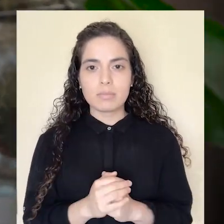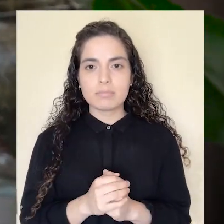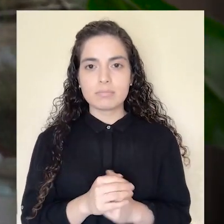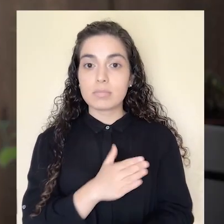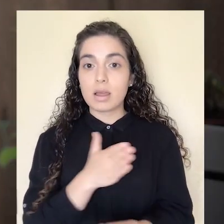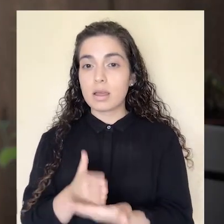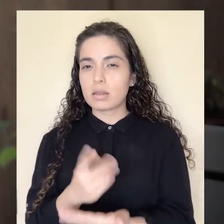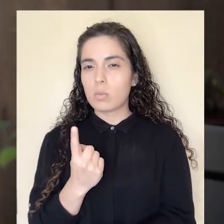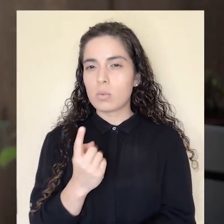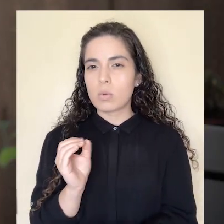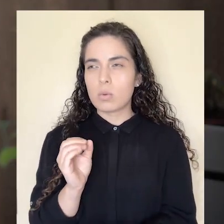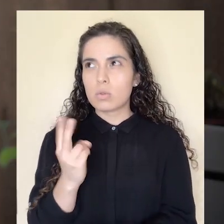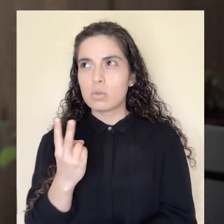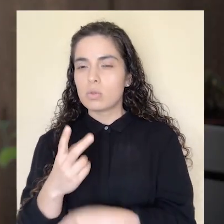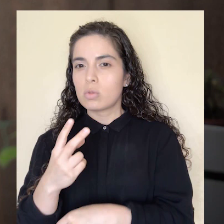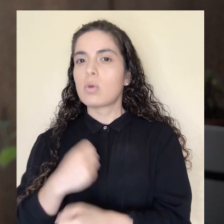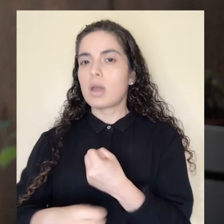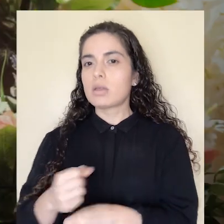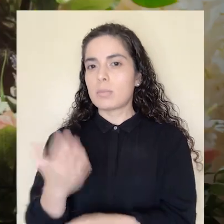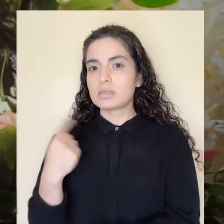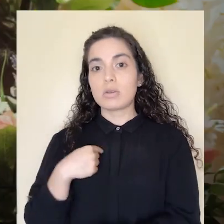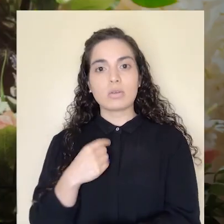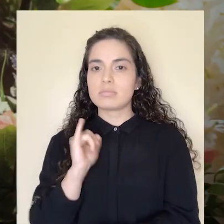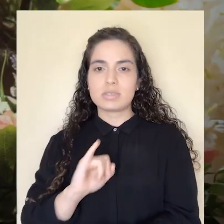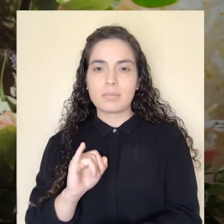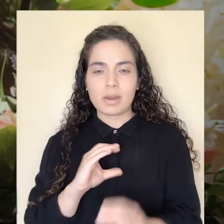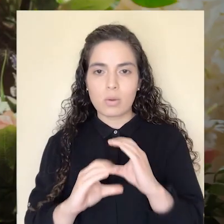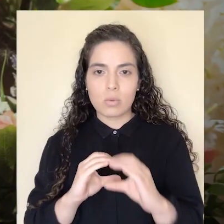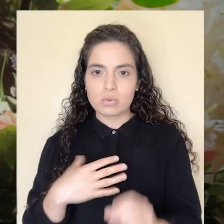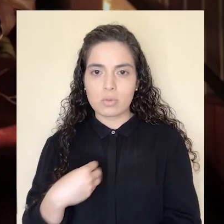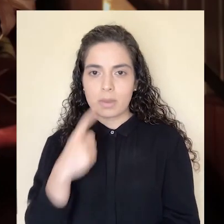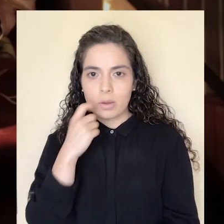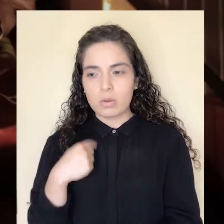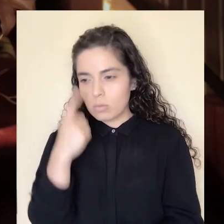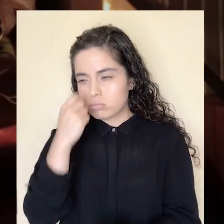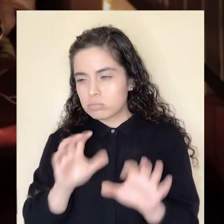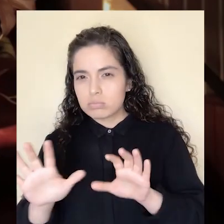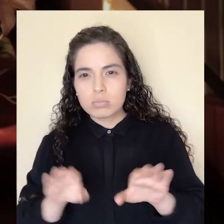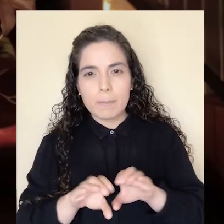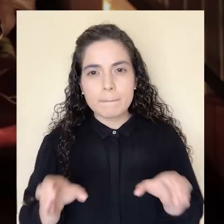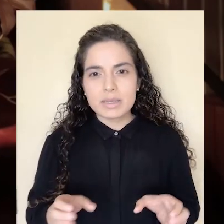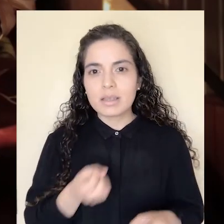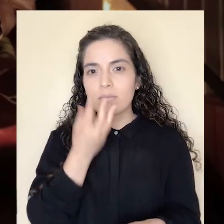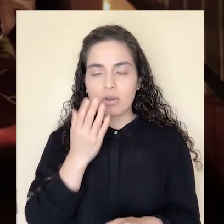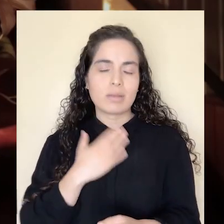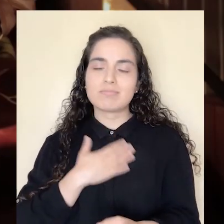hasta el año antes pasado, porque era igual del curso de mi hijo, y siempre decoraba las mesas y todo eso. A mí siempre me ha gustado lo que es flores.